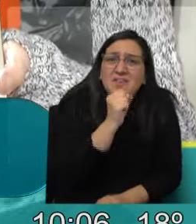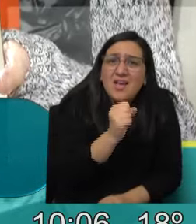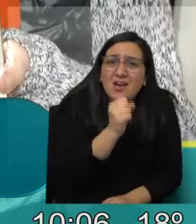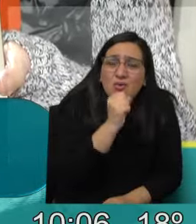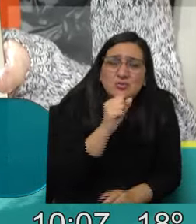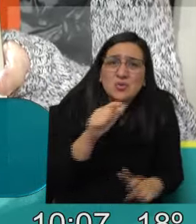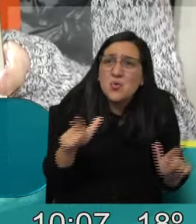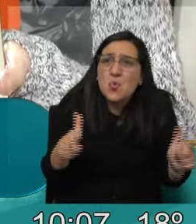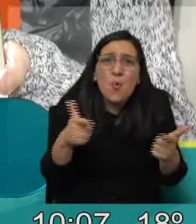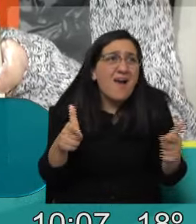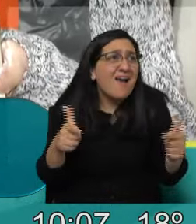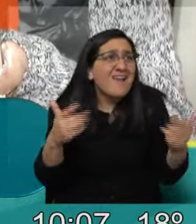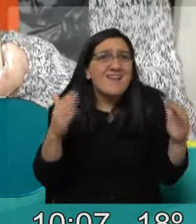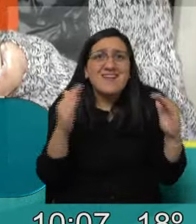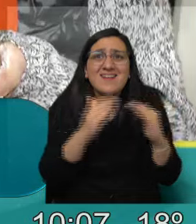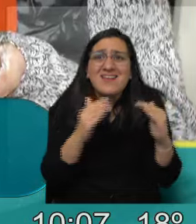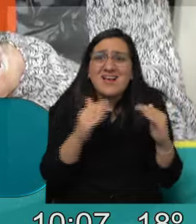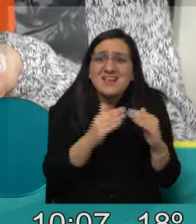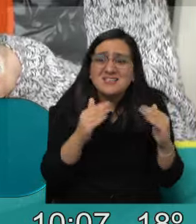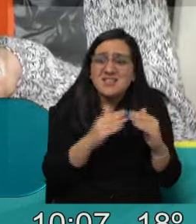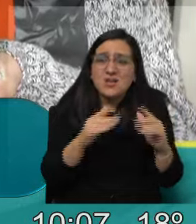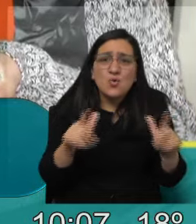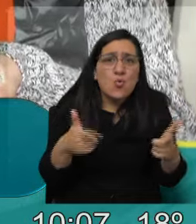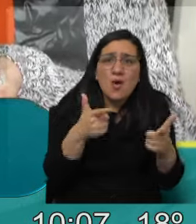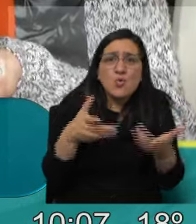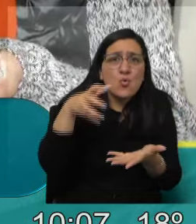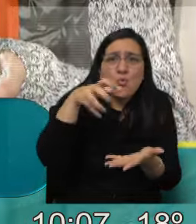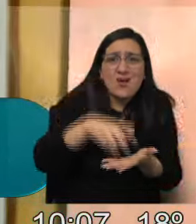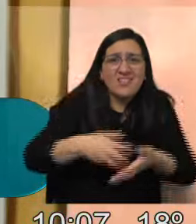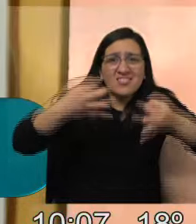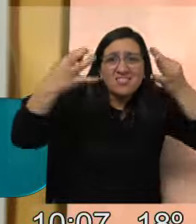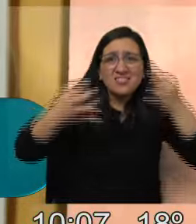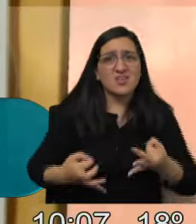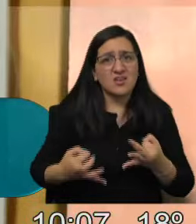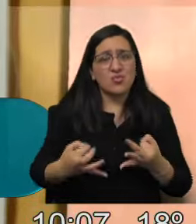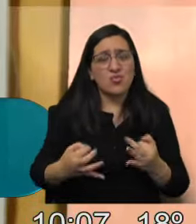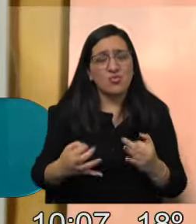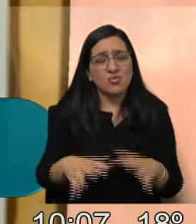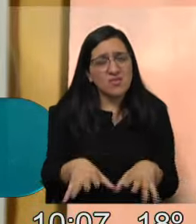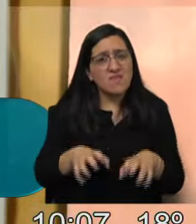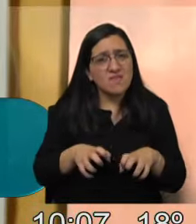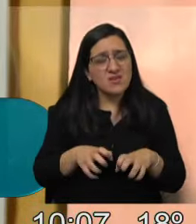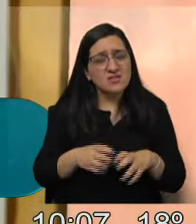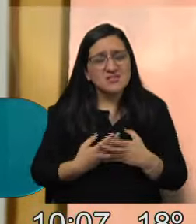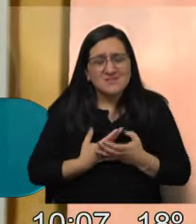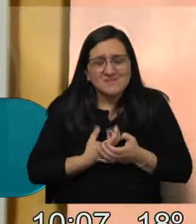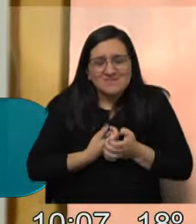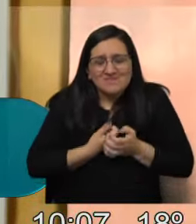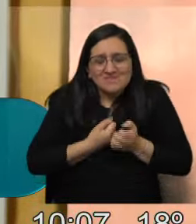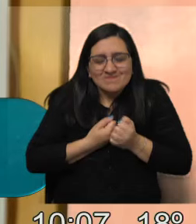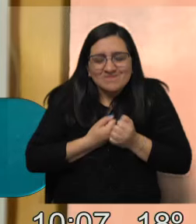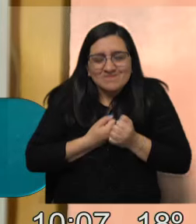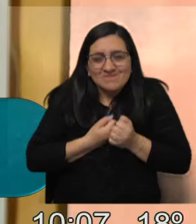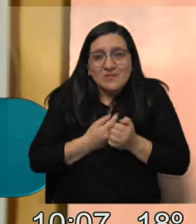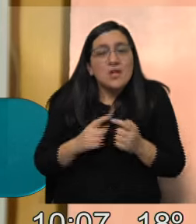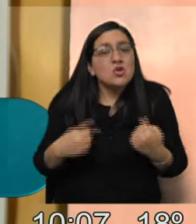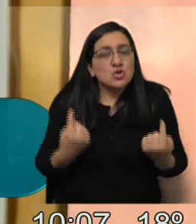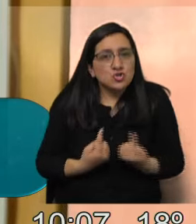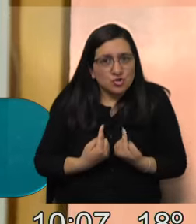sin tener un hogar, sin tener un lugar digno a donde estar, se estremecerían. Y